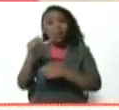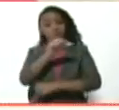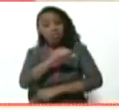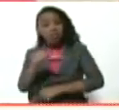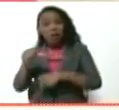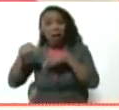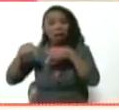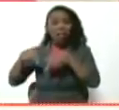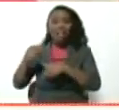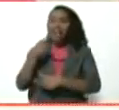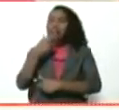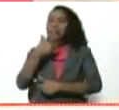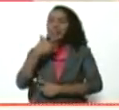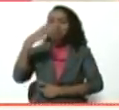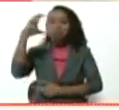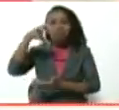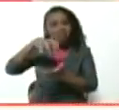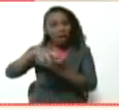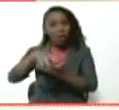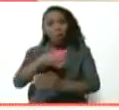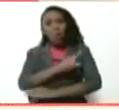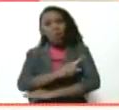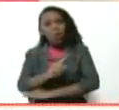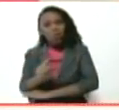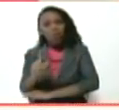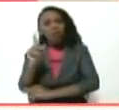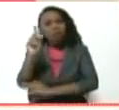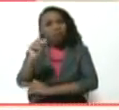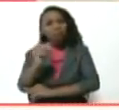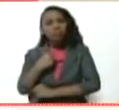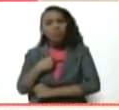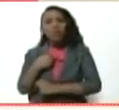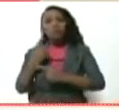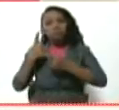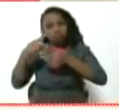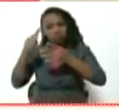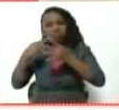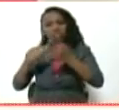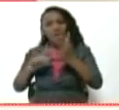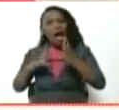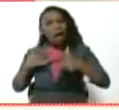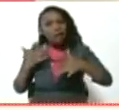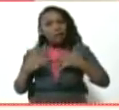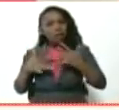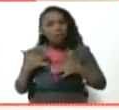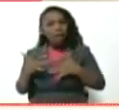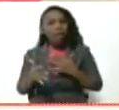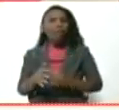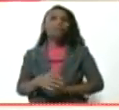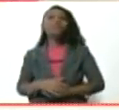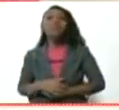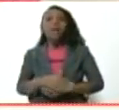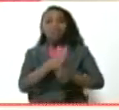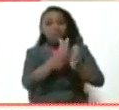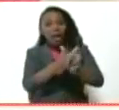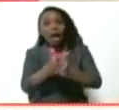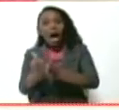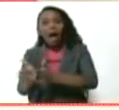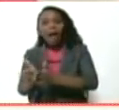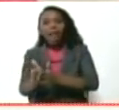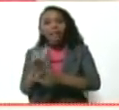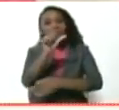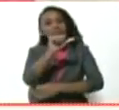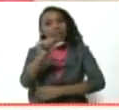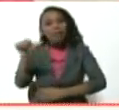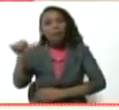en este hermoso Estado, cumplir también una serie de actividades de la agenda